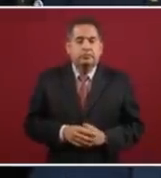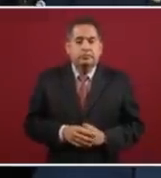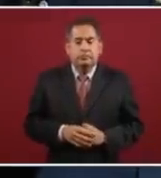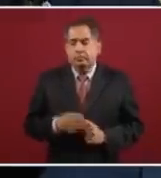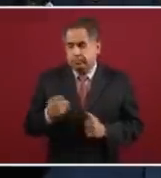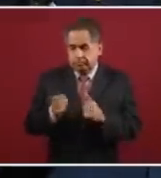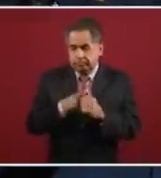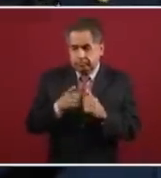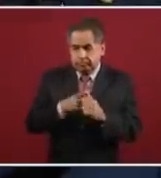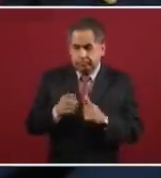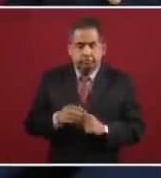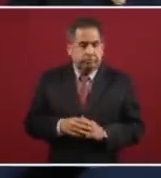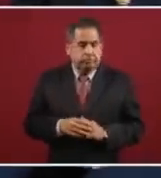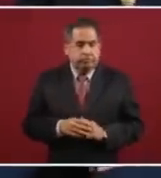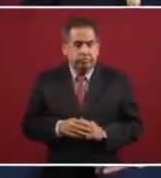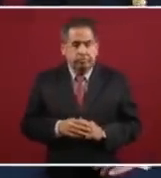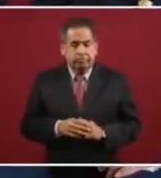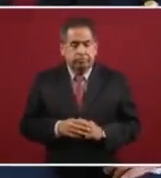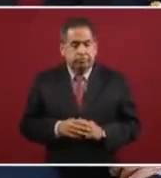primero